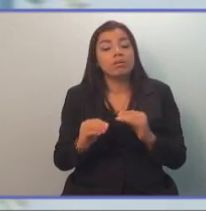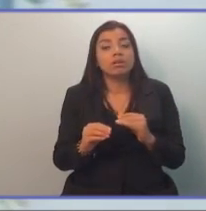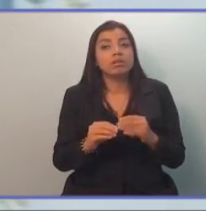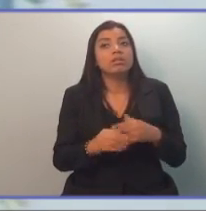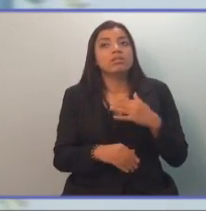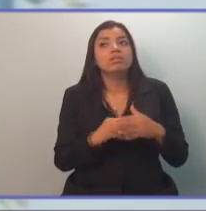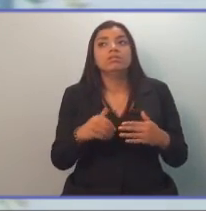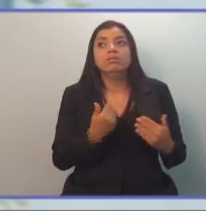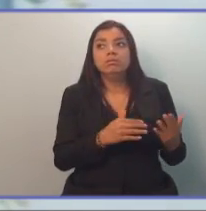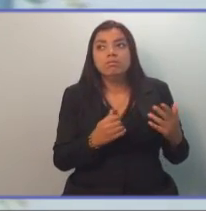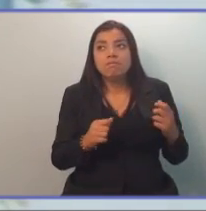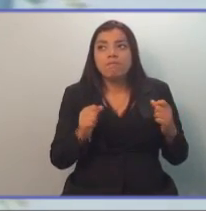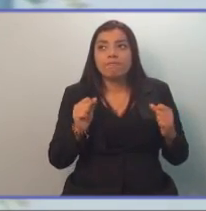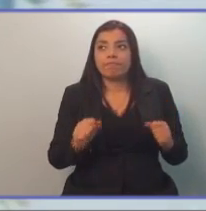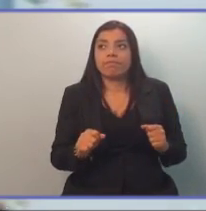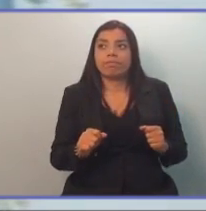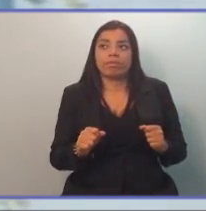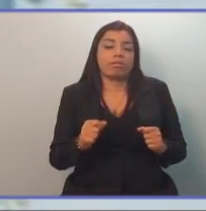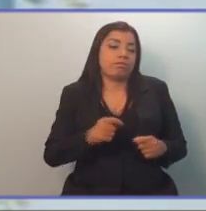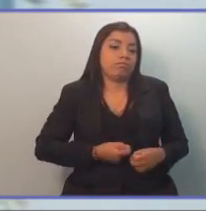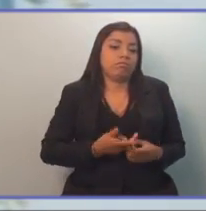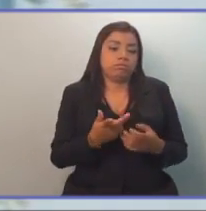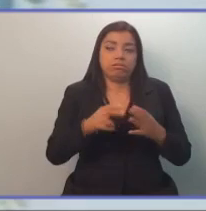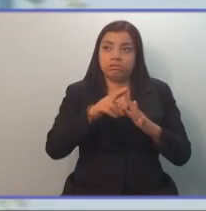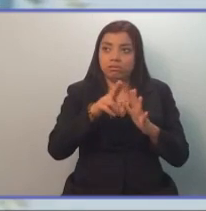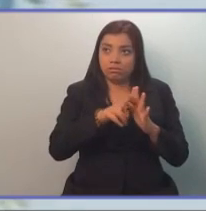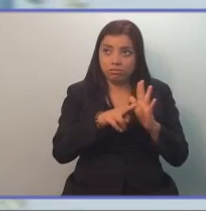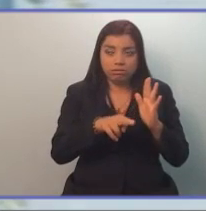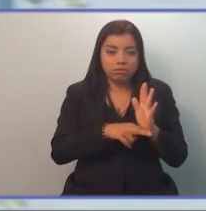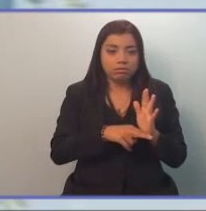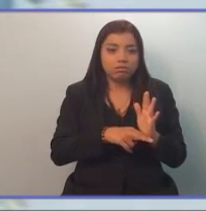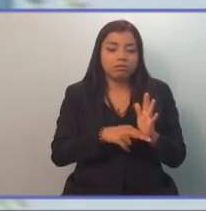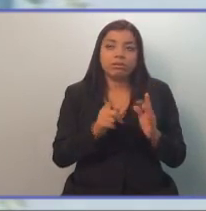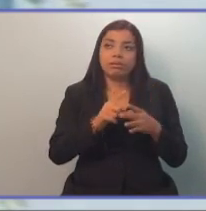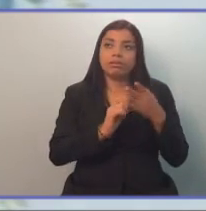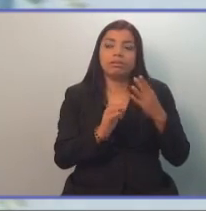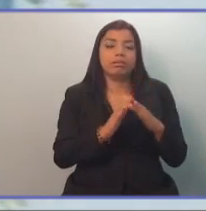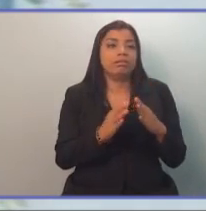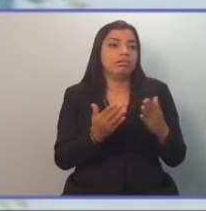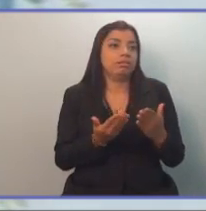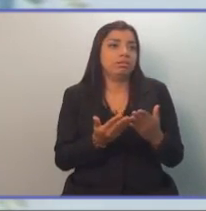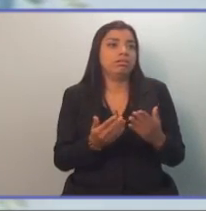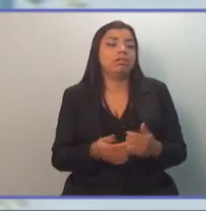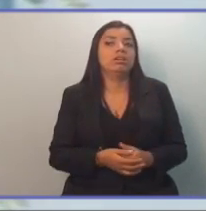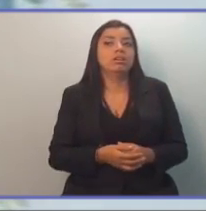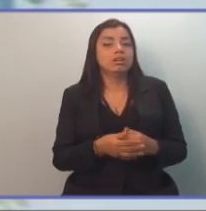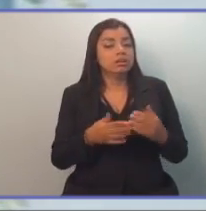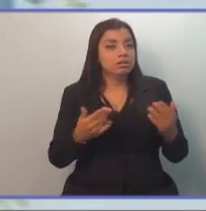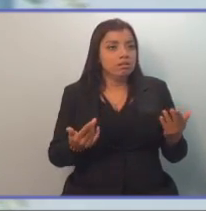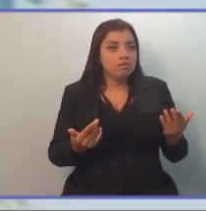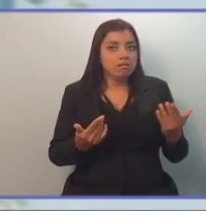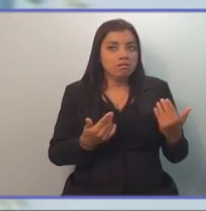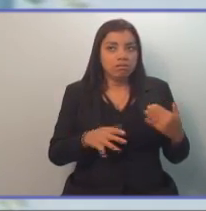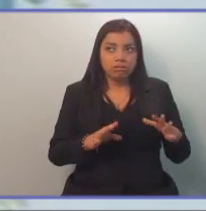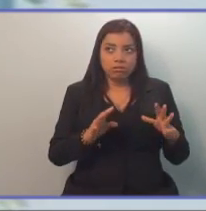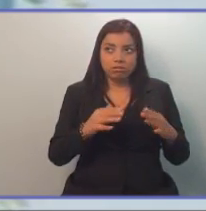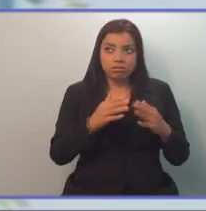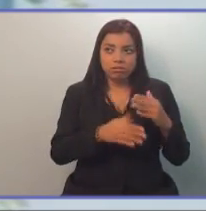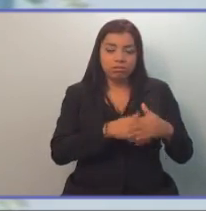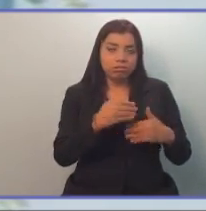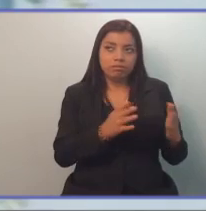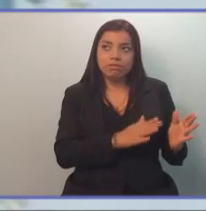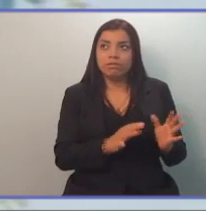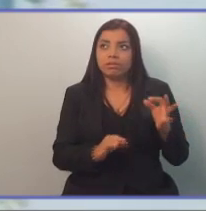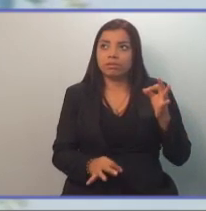conocimiento de sala, y sala dijo es una norma preconstitucional y de hecho ya está expulsada del ordenamiento jurídico.